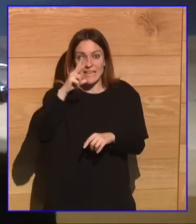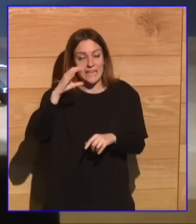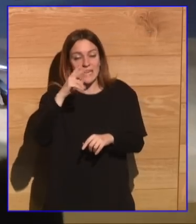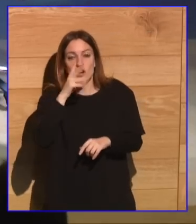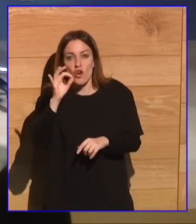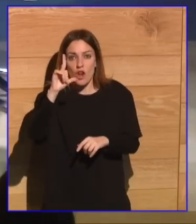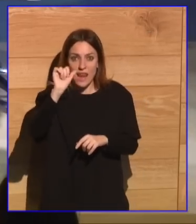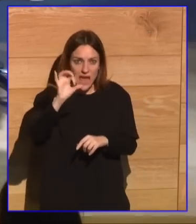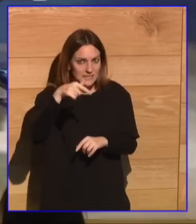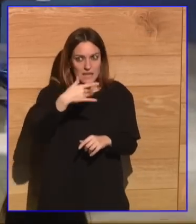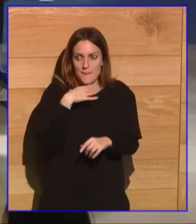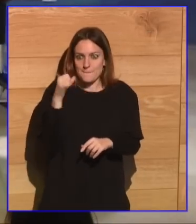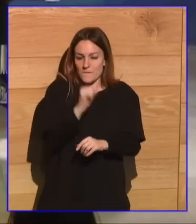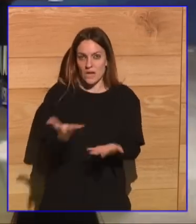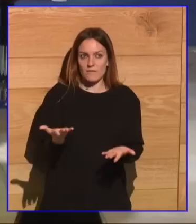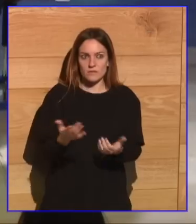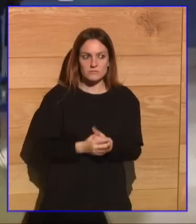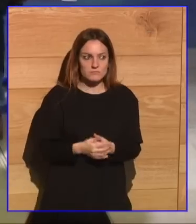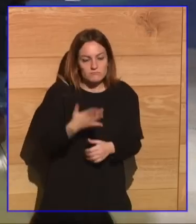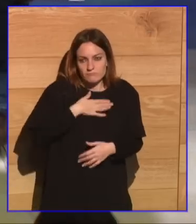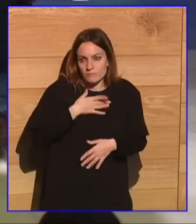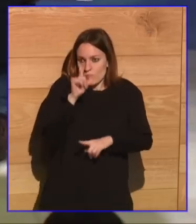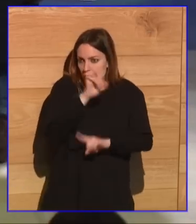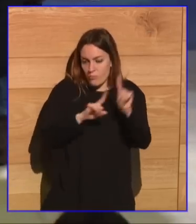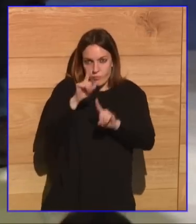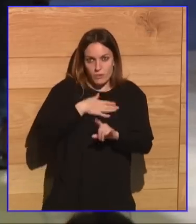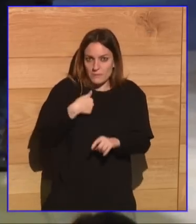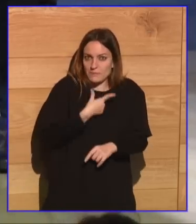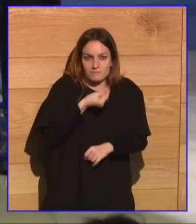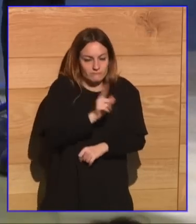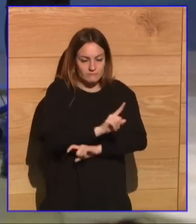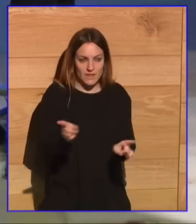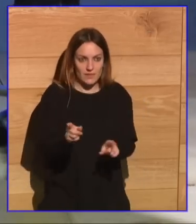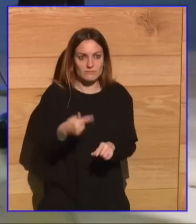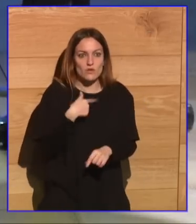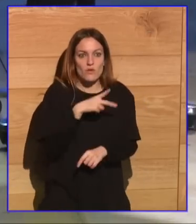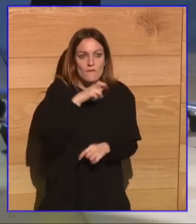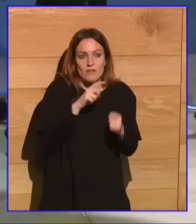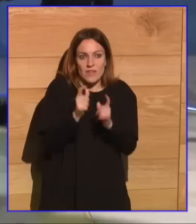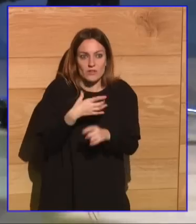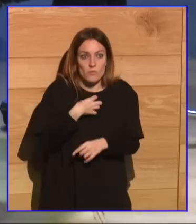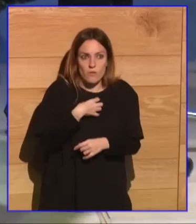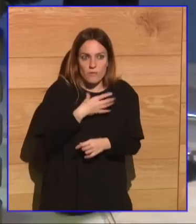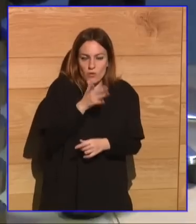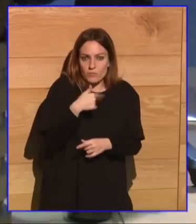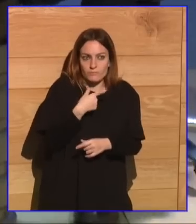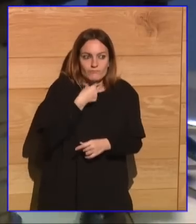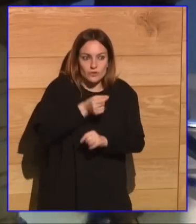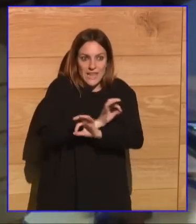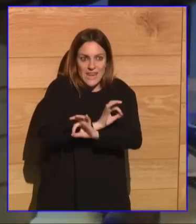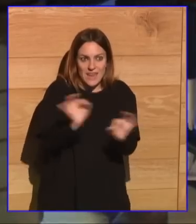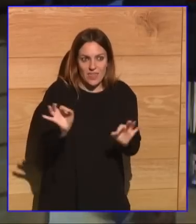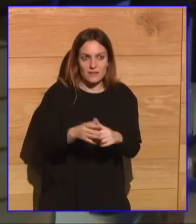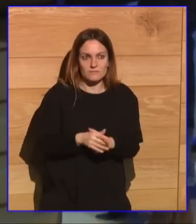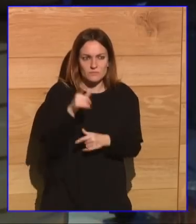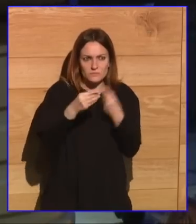magnífico. Bueno, pero es que no, es mi problema, ¿eh? No es que no puedo valorarlo. Es alguien que pues, ¿tú crees que ahora mismo esto no es el